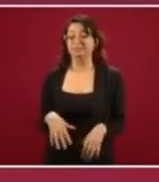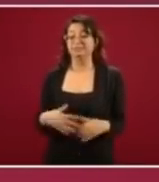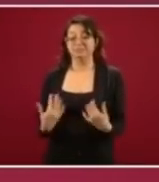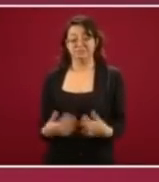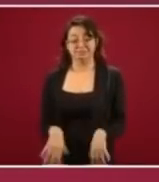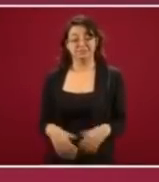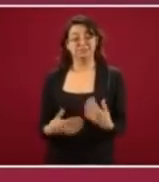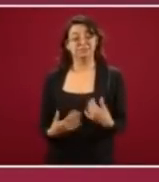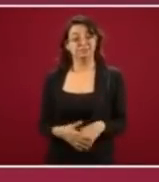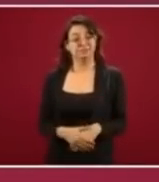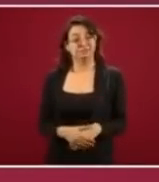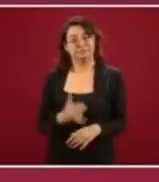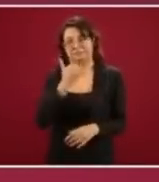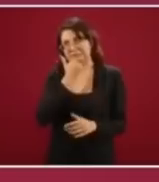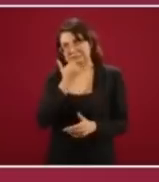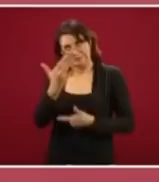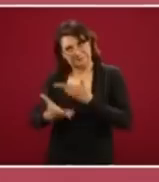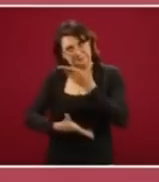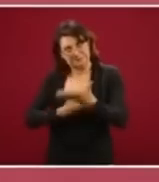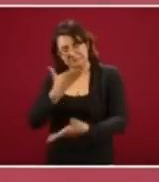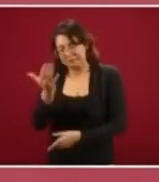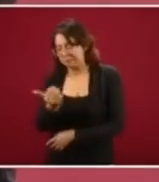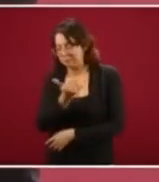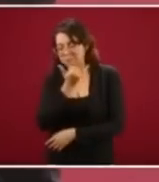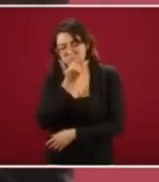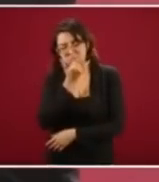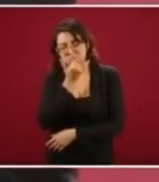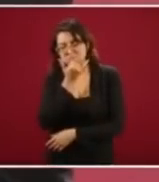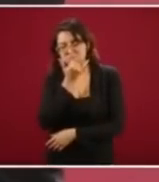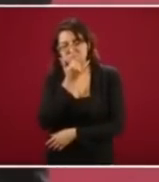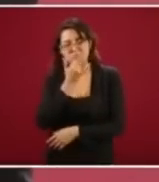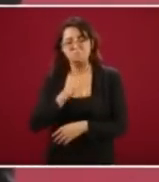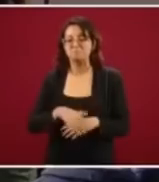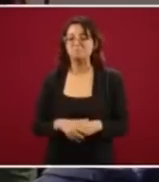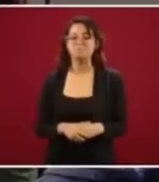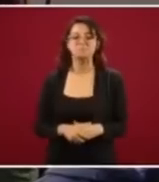ahí sí que ofrezco disculpa, ¿no? Por adelantado.